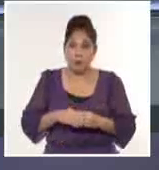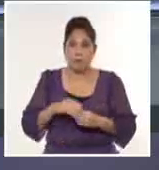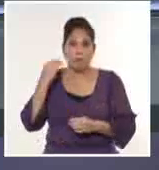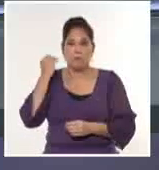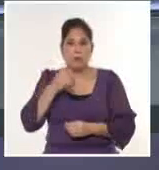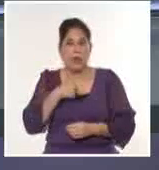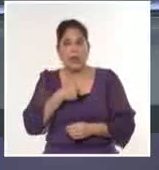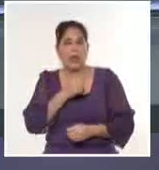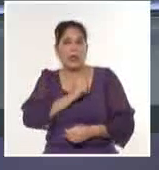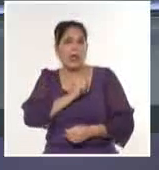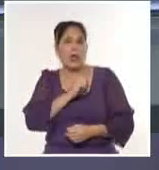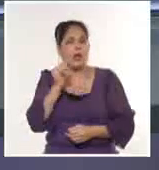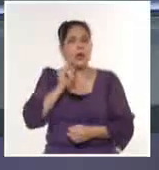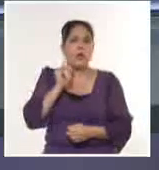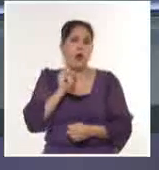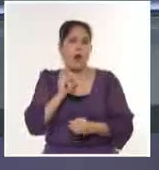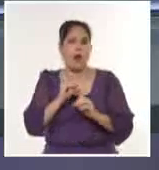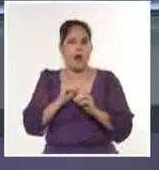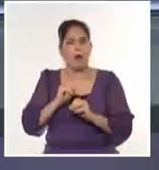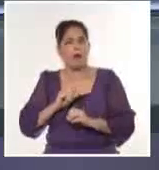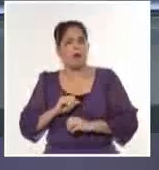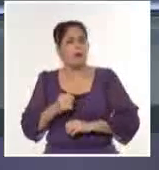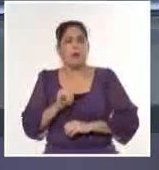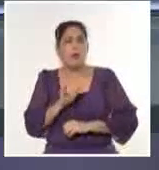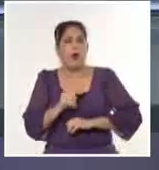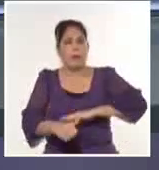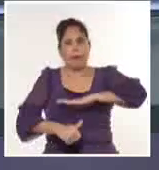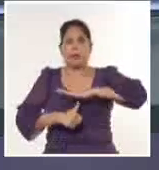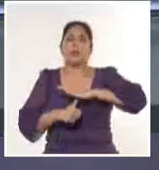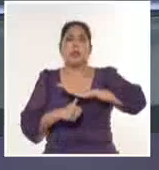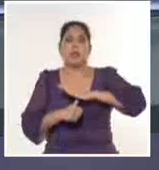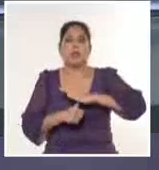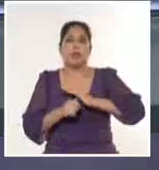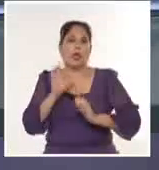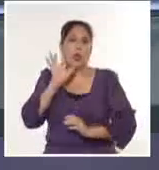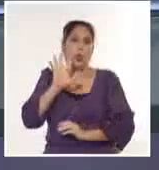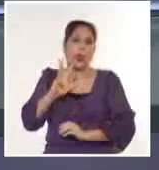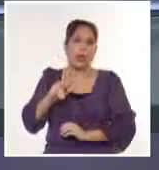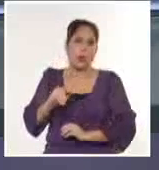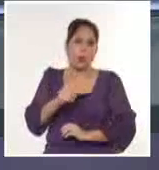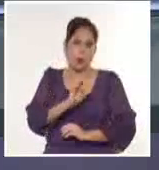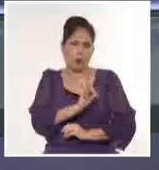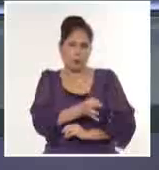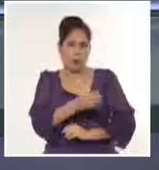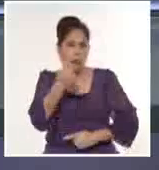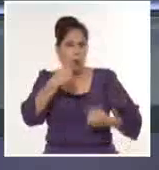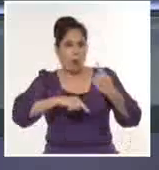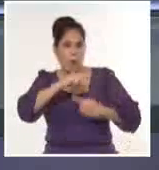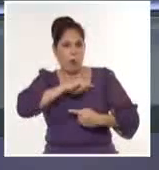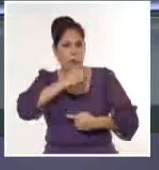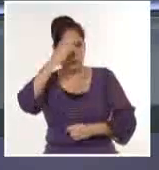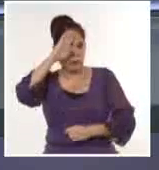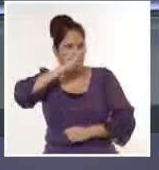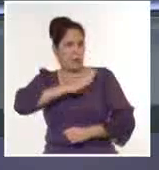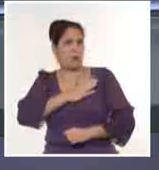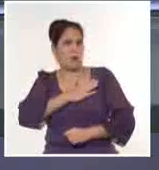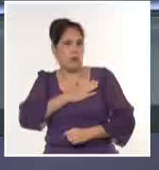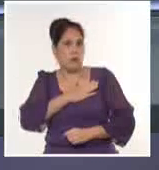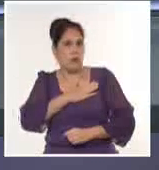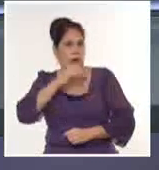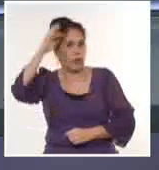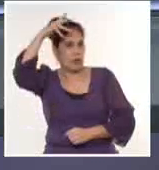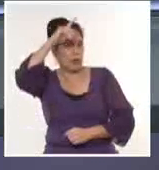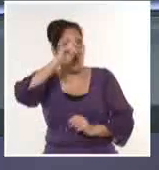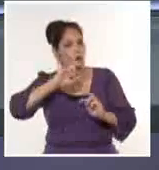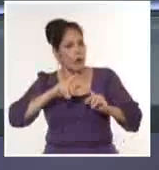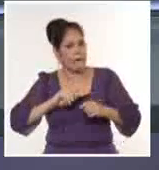la espectacularidad mediática de un magnate ególatra y delincuente convicto. Contra Cuba en particular, el republicano retoma la hazaña